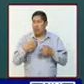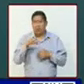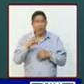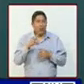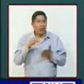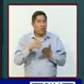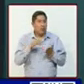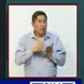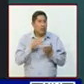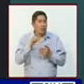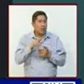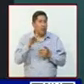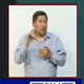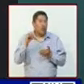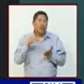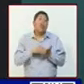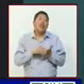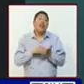de